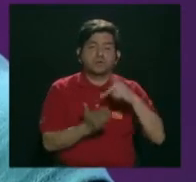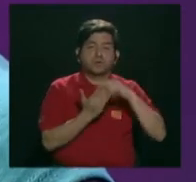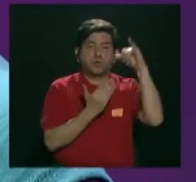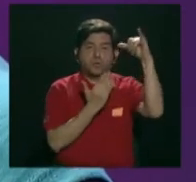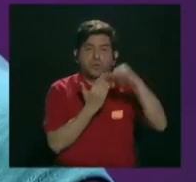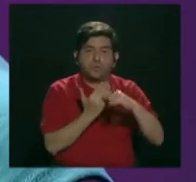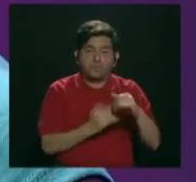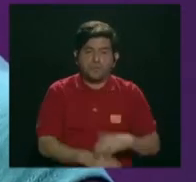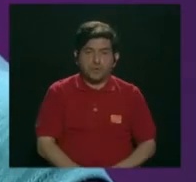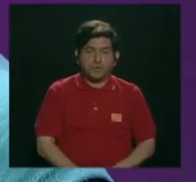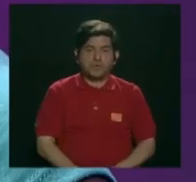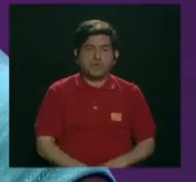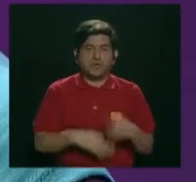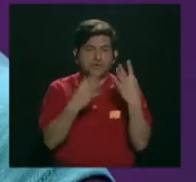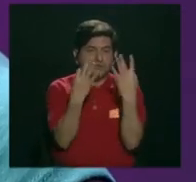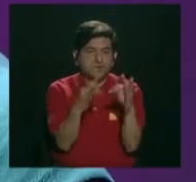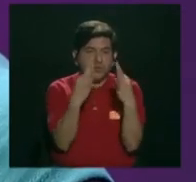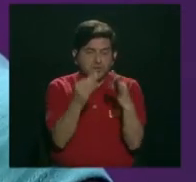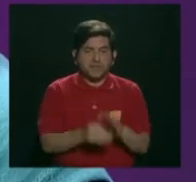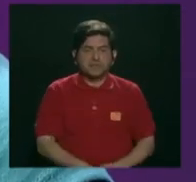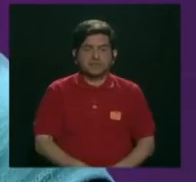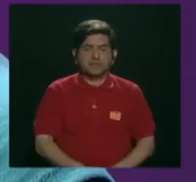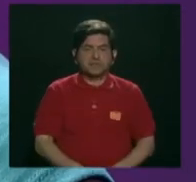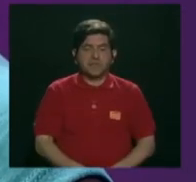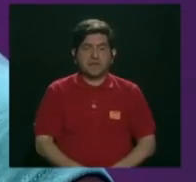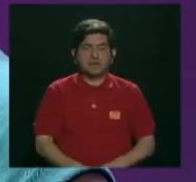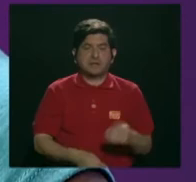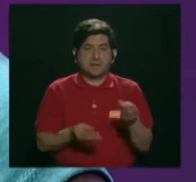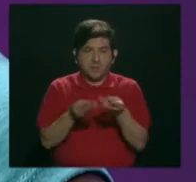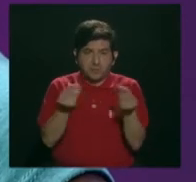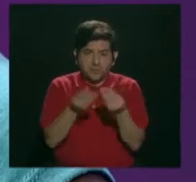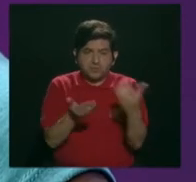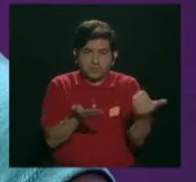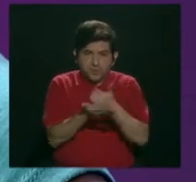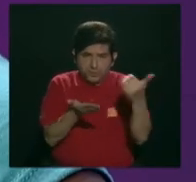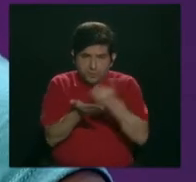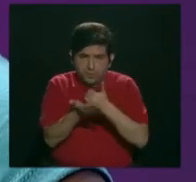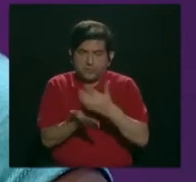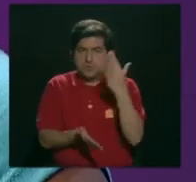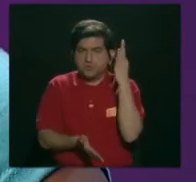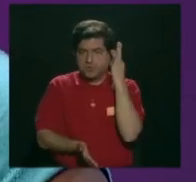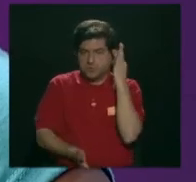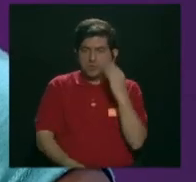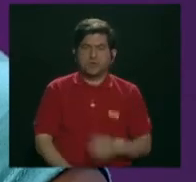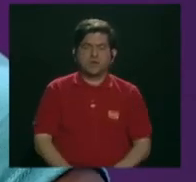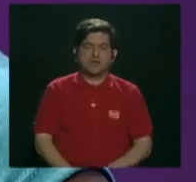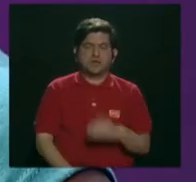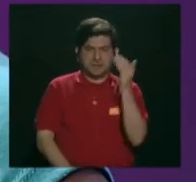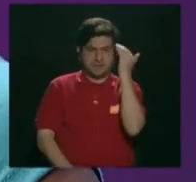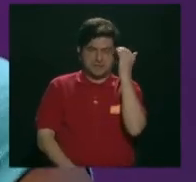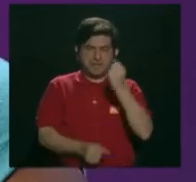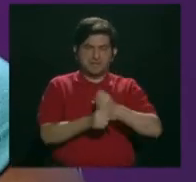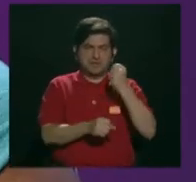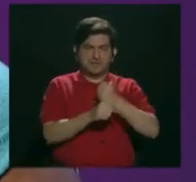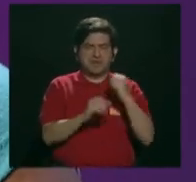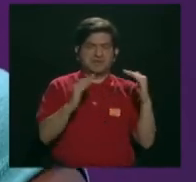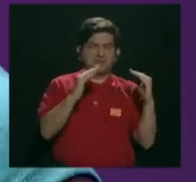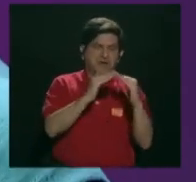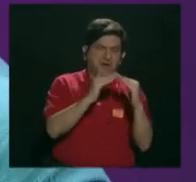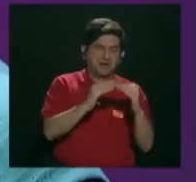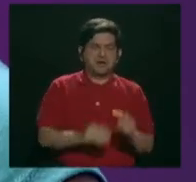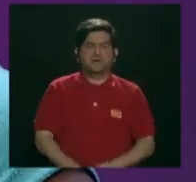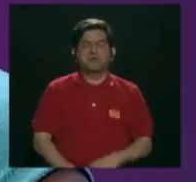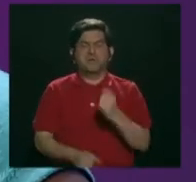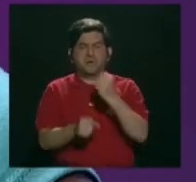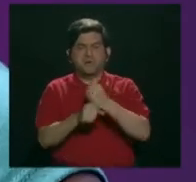proyecto de generar recursos, ya que sabemos que las mujeres, solo el trabajo de la casa, el